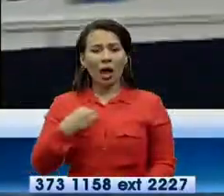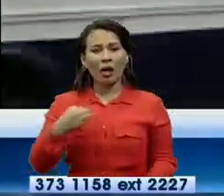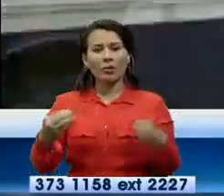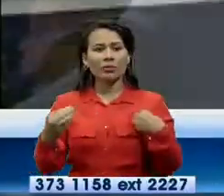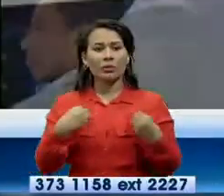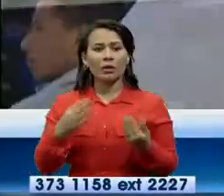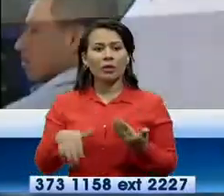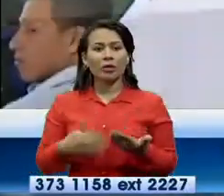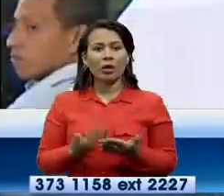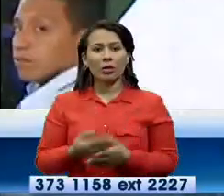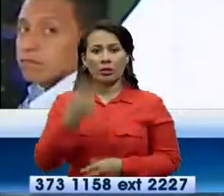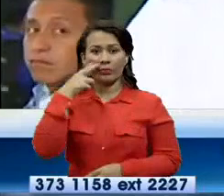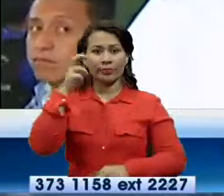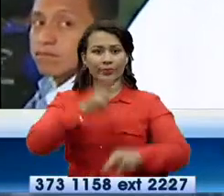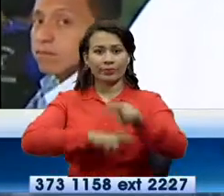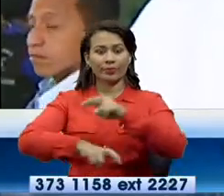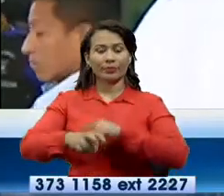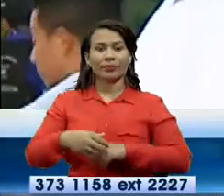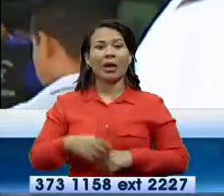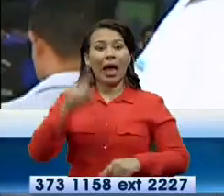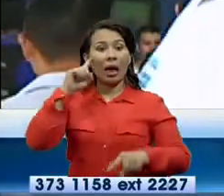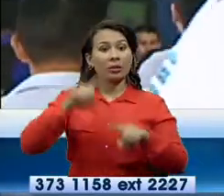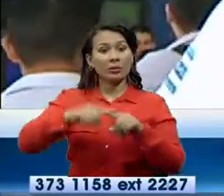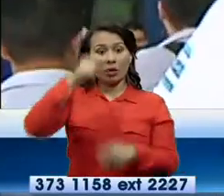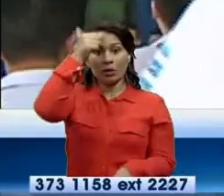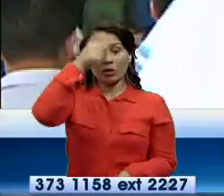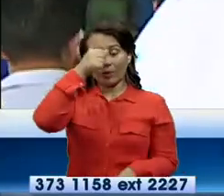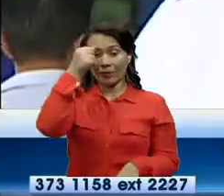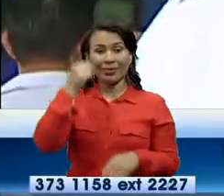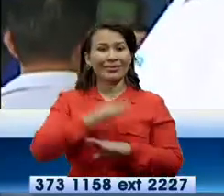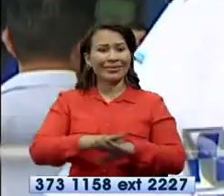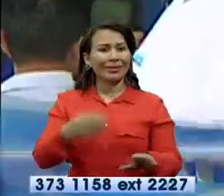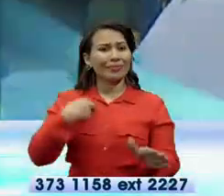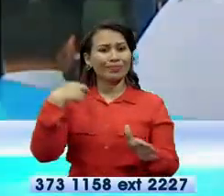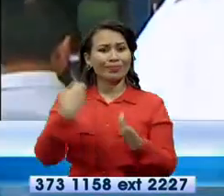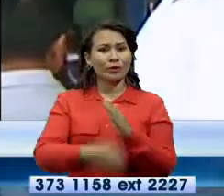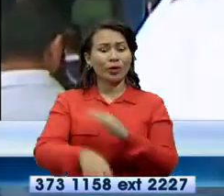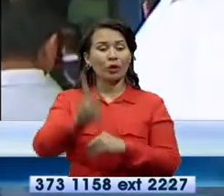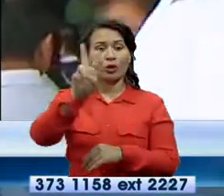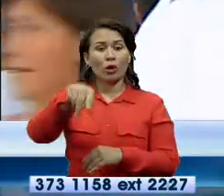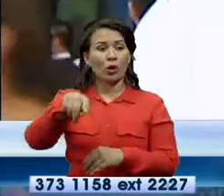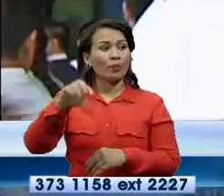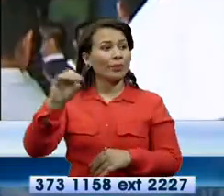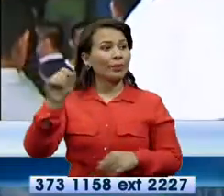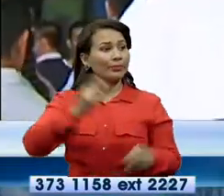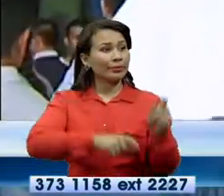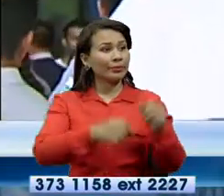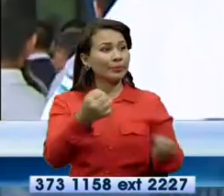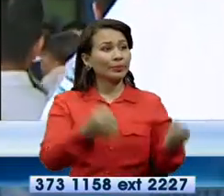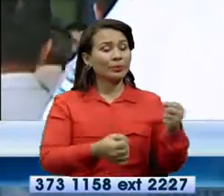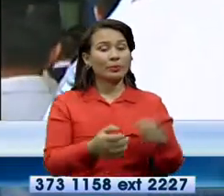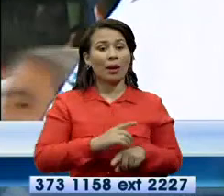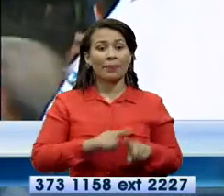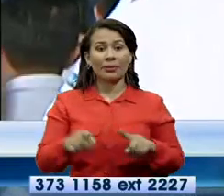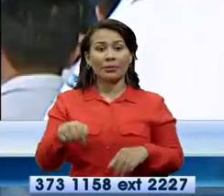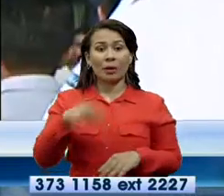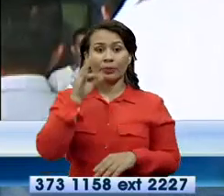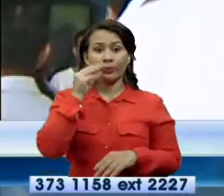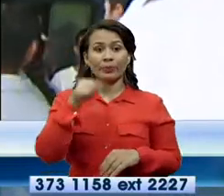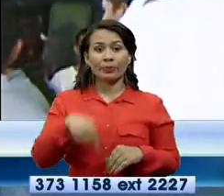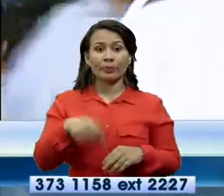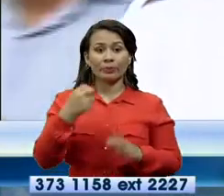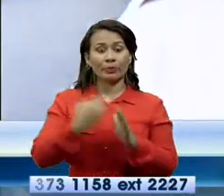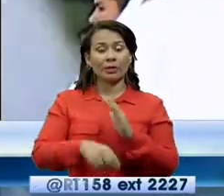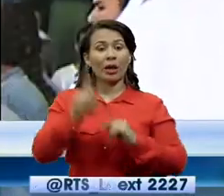lo contrario. Sí, mire, hasta el día domingo ya hemos sancionado alrededor de 2.000 conductores, pero esto de citaciones ya a partir del